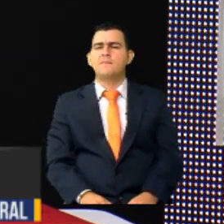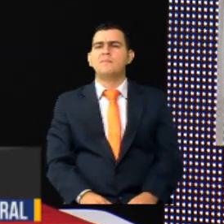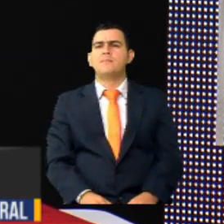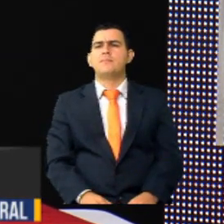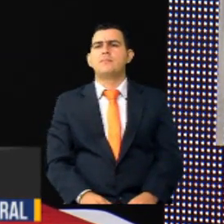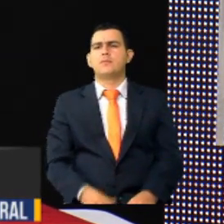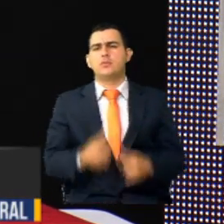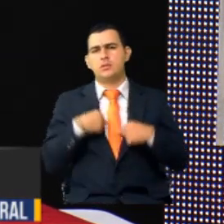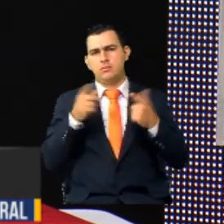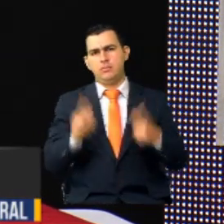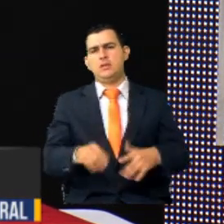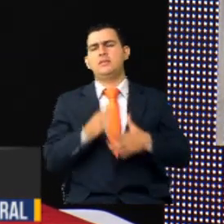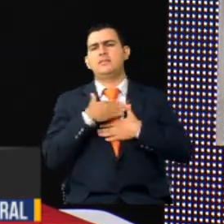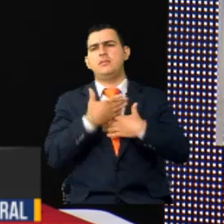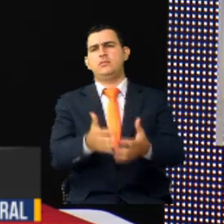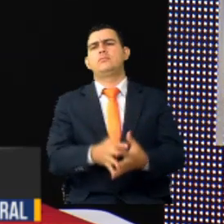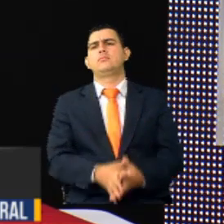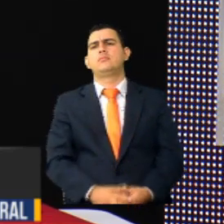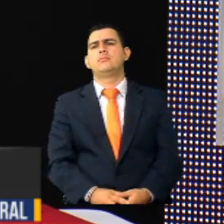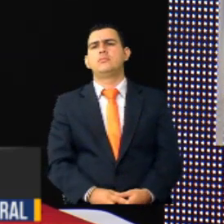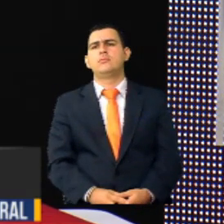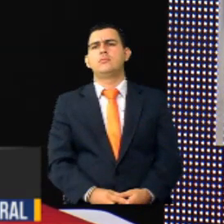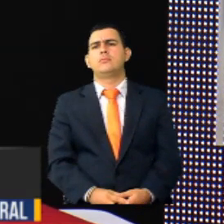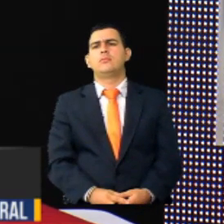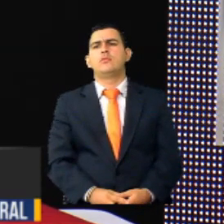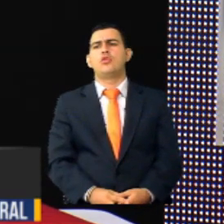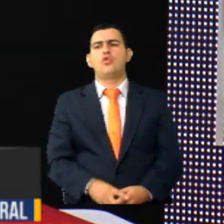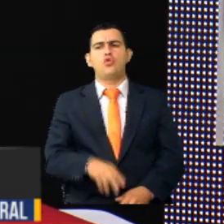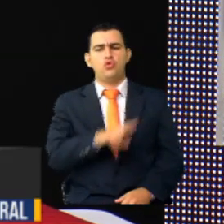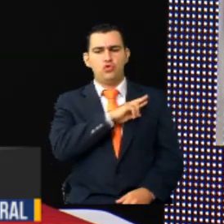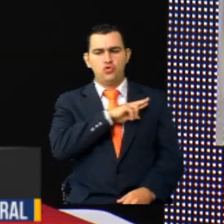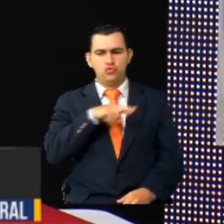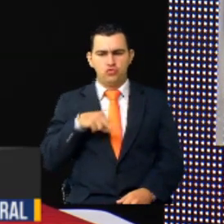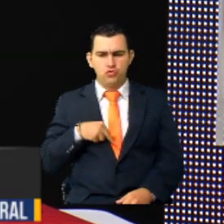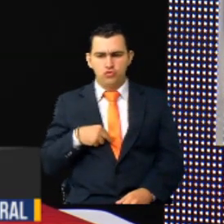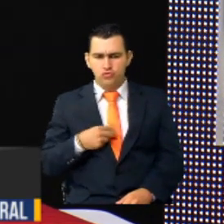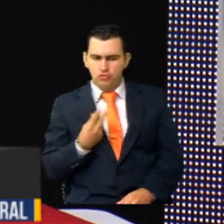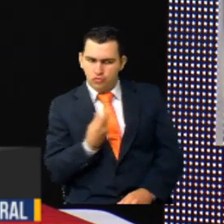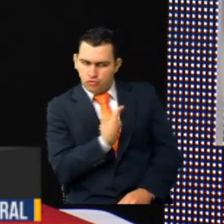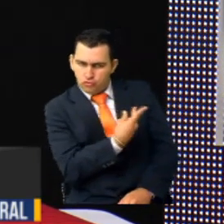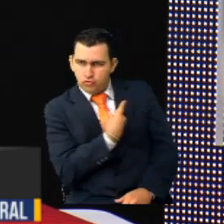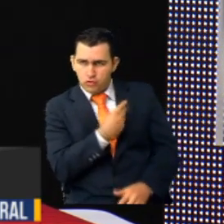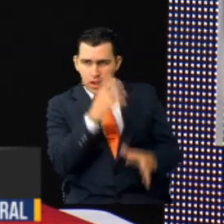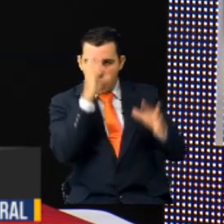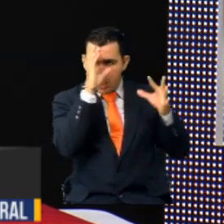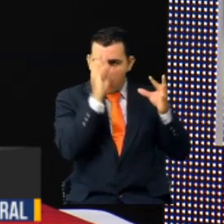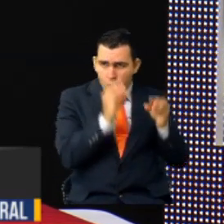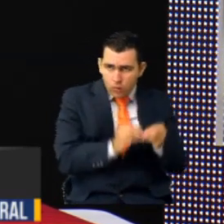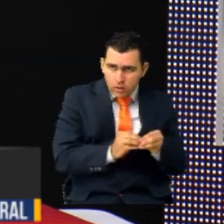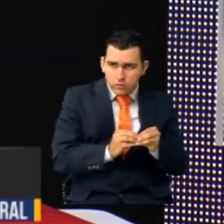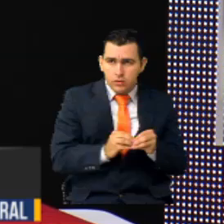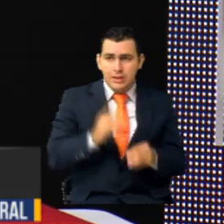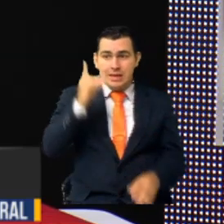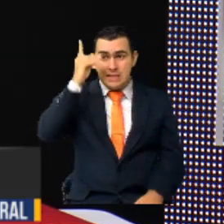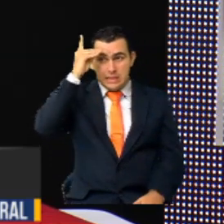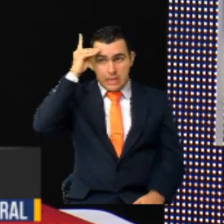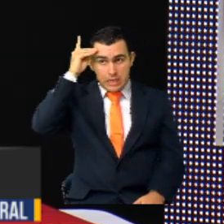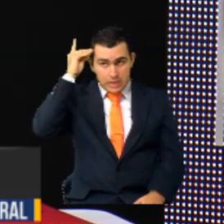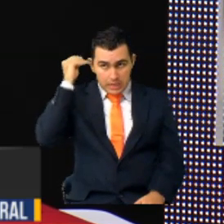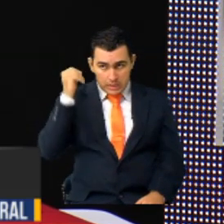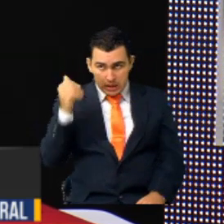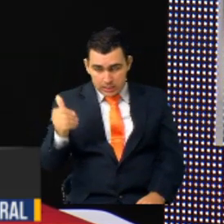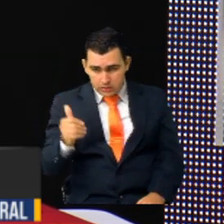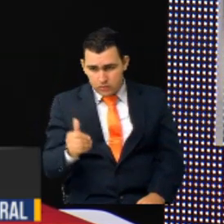mandar el mensaje claro. No tenemos ningún acuerdo entre la campaña de Darío Alcalde y